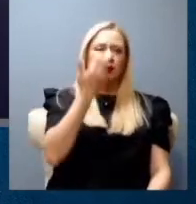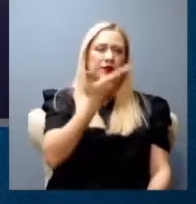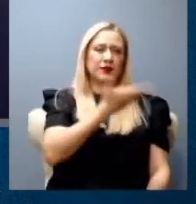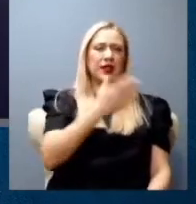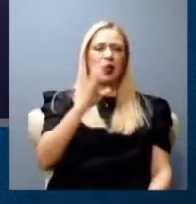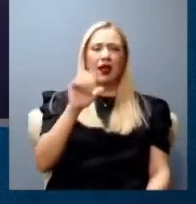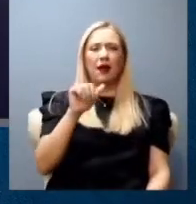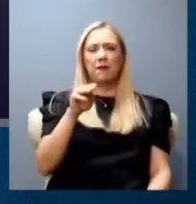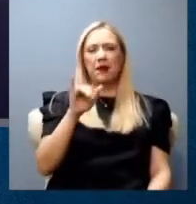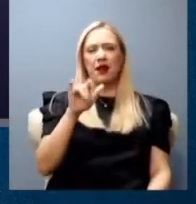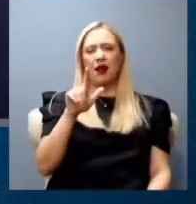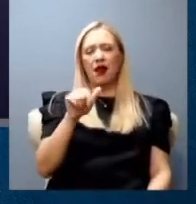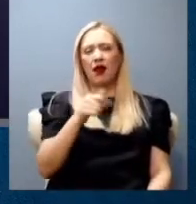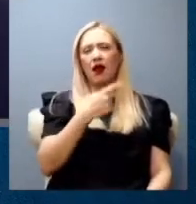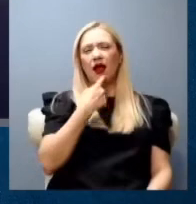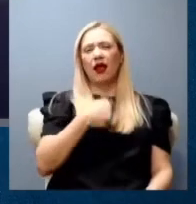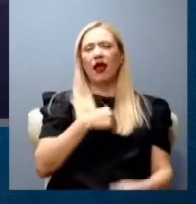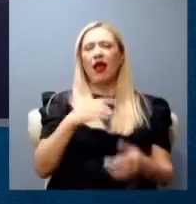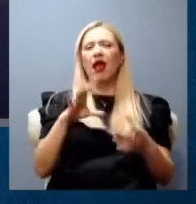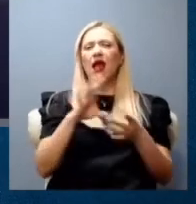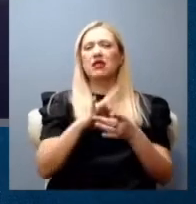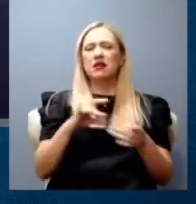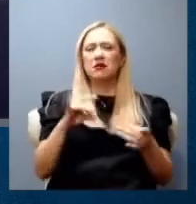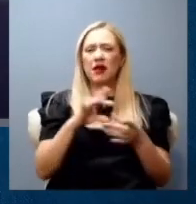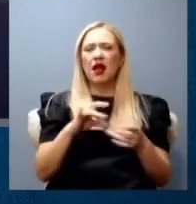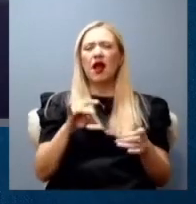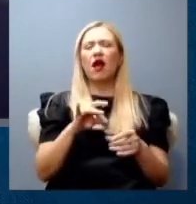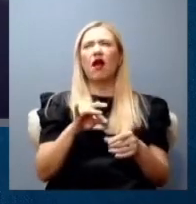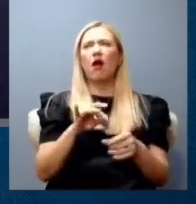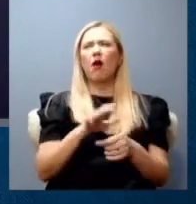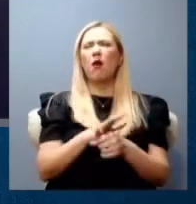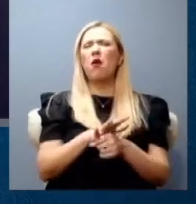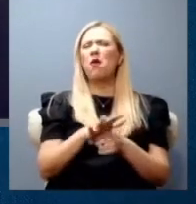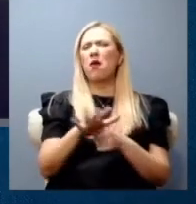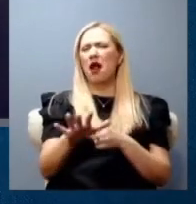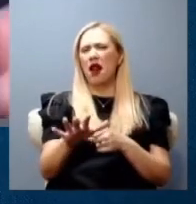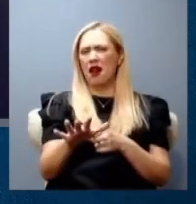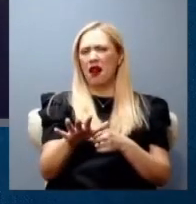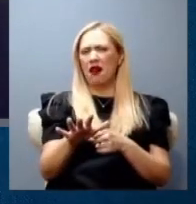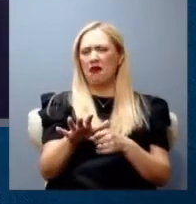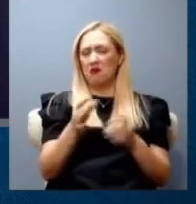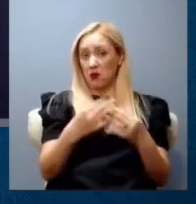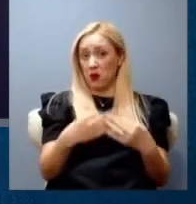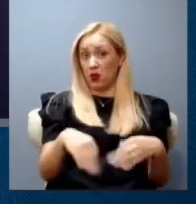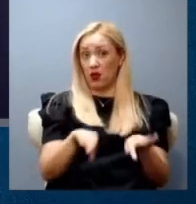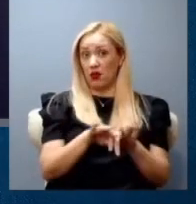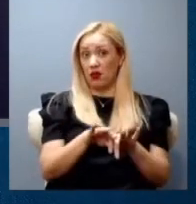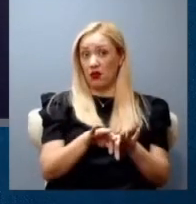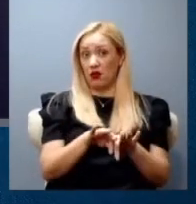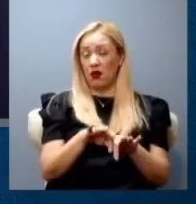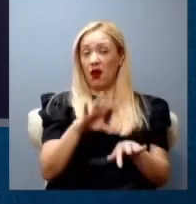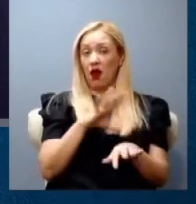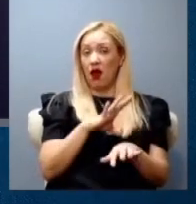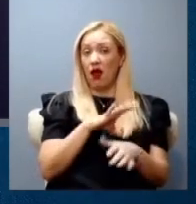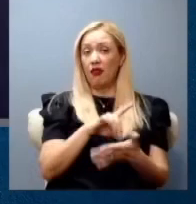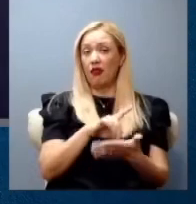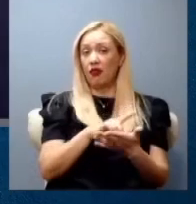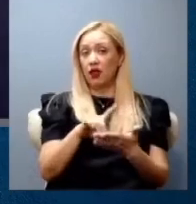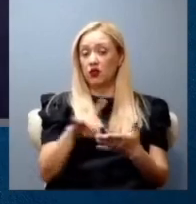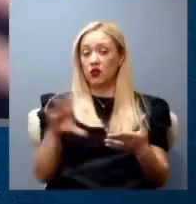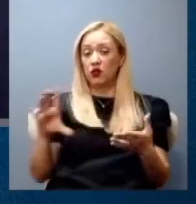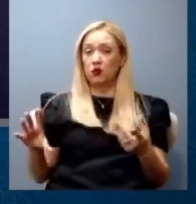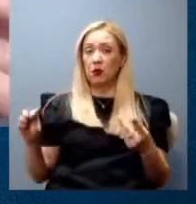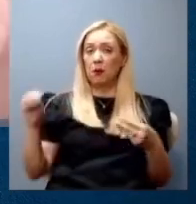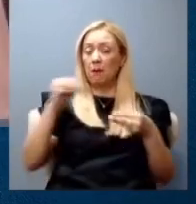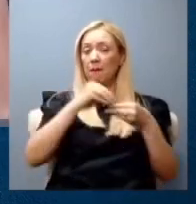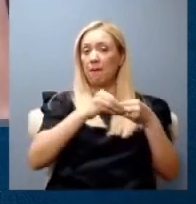nos explicaras cuál es la relevancia. Yo creo que hay dos derechos, pero ya nos dirás si hay otros derechos involucrados que sean tan importantes.